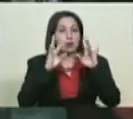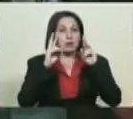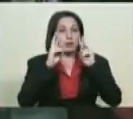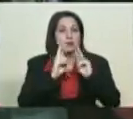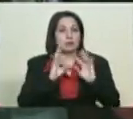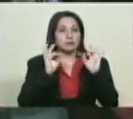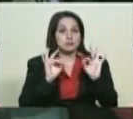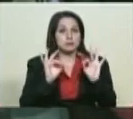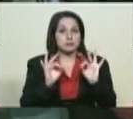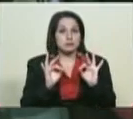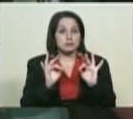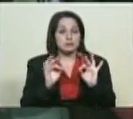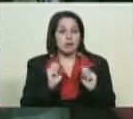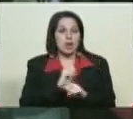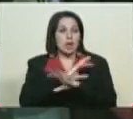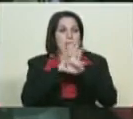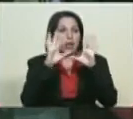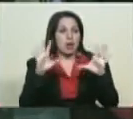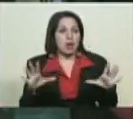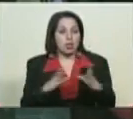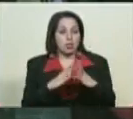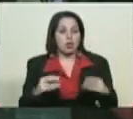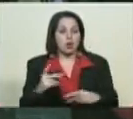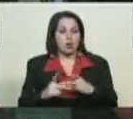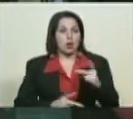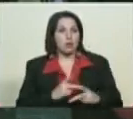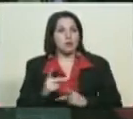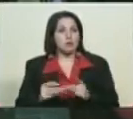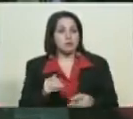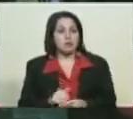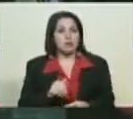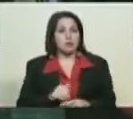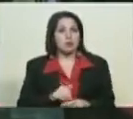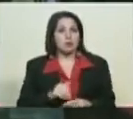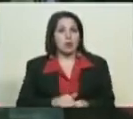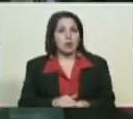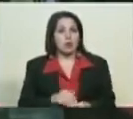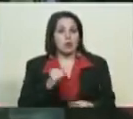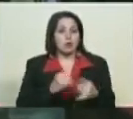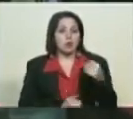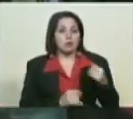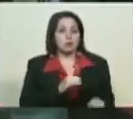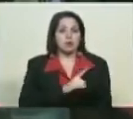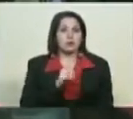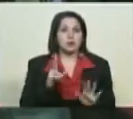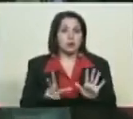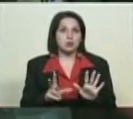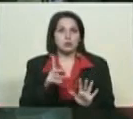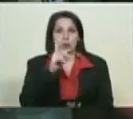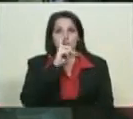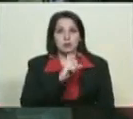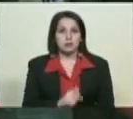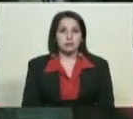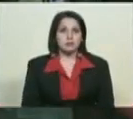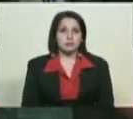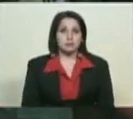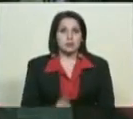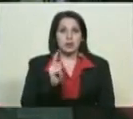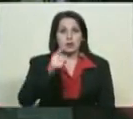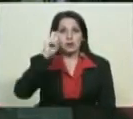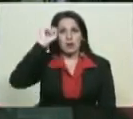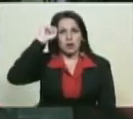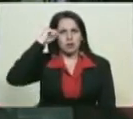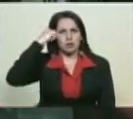de pulcritud en todos los procesos electorales que hemos celebrado en estos últimos 18 años. Hay que recordar